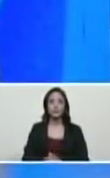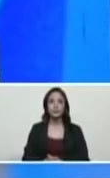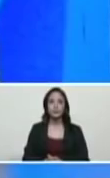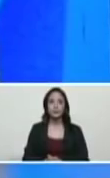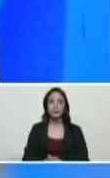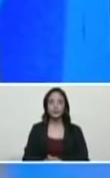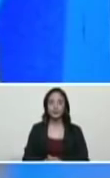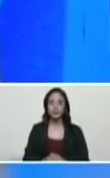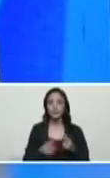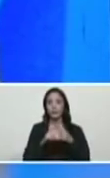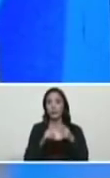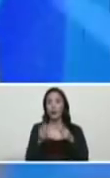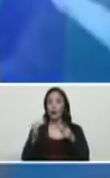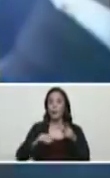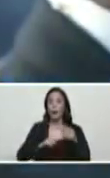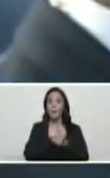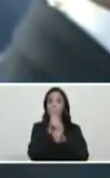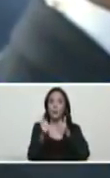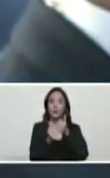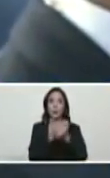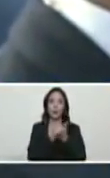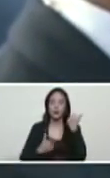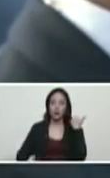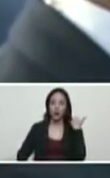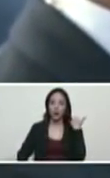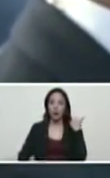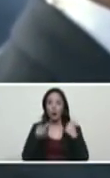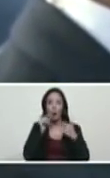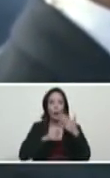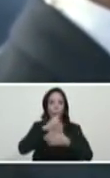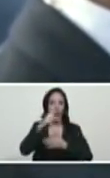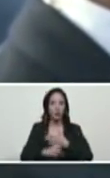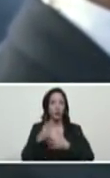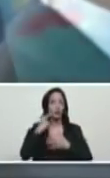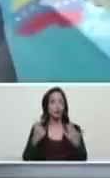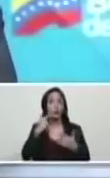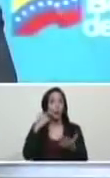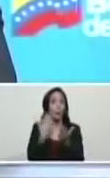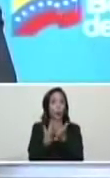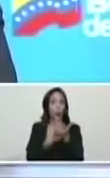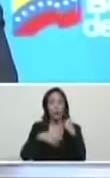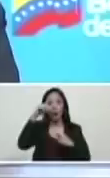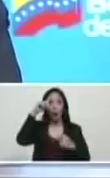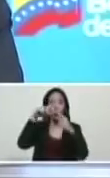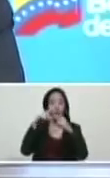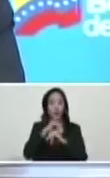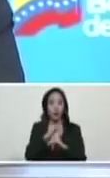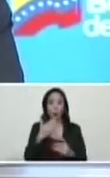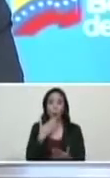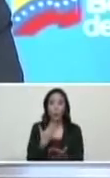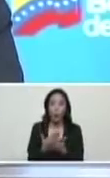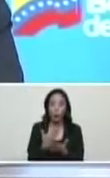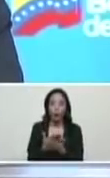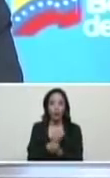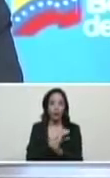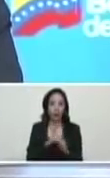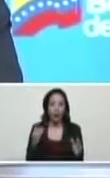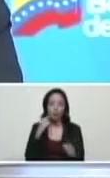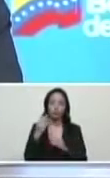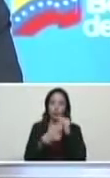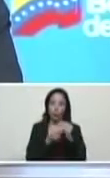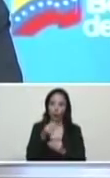compañero vicepresidente de Planificación. Tenemos que proponernos y lograrlo,